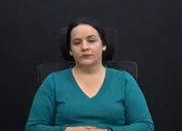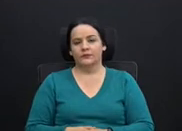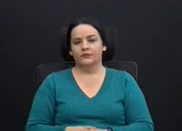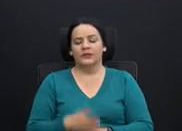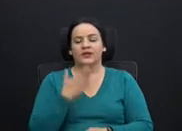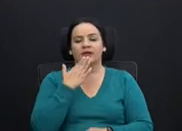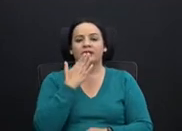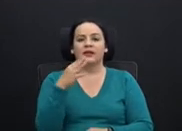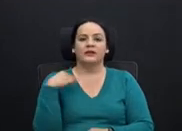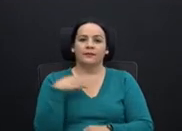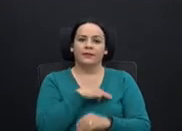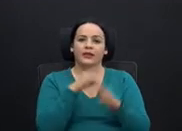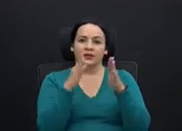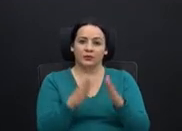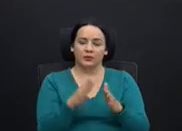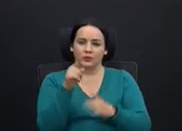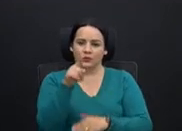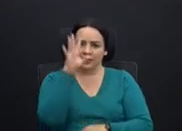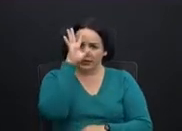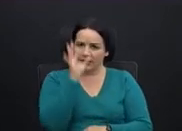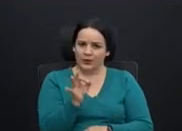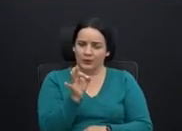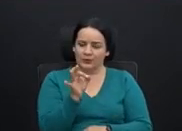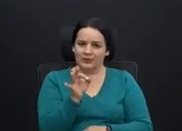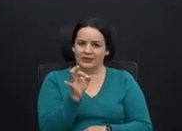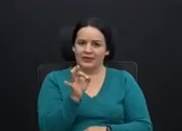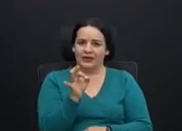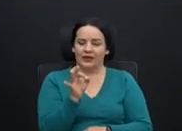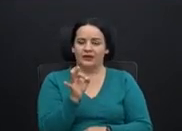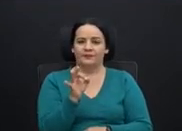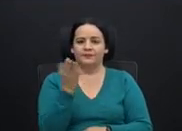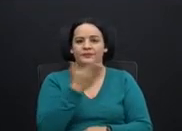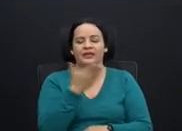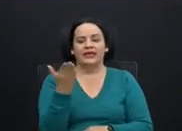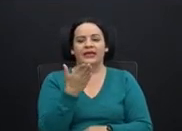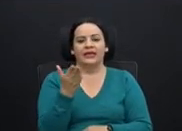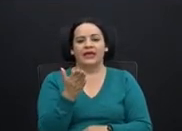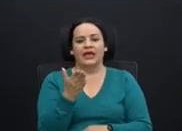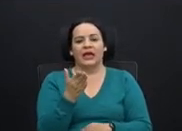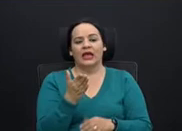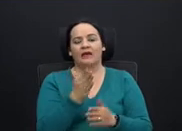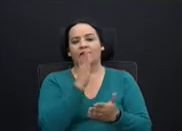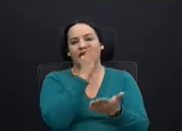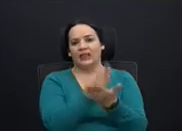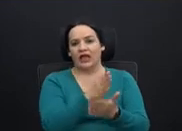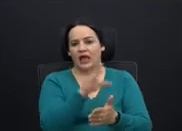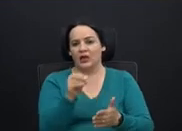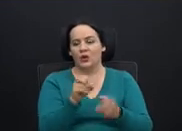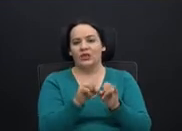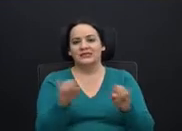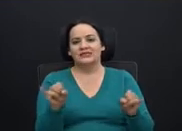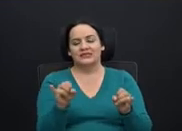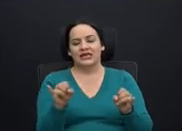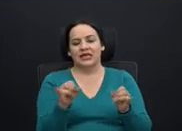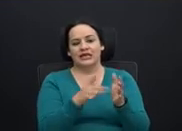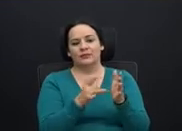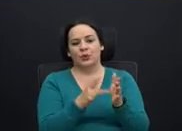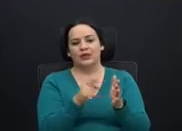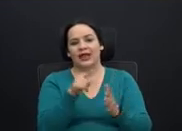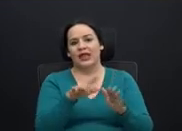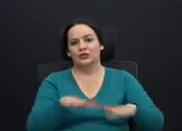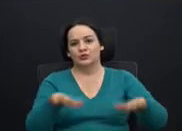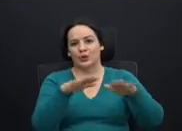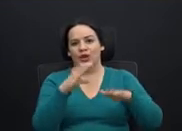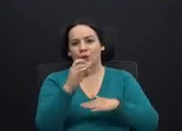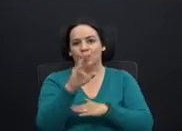Gracias, ministro. ¿Considera usted que haber dejado sin explotar la zona de Cruzitas fue mejor que